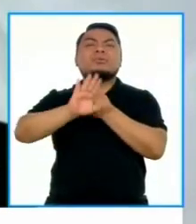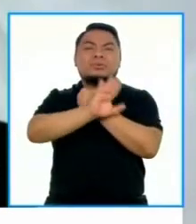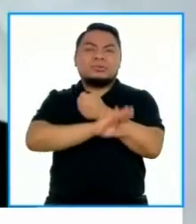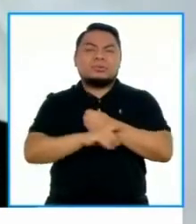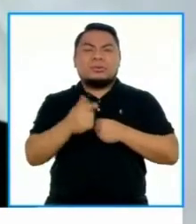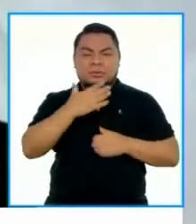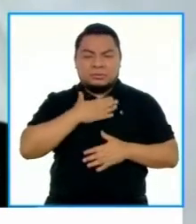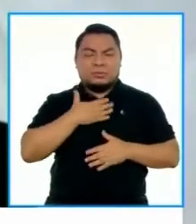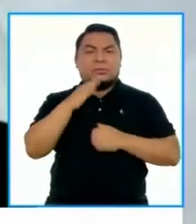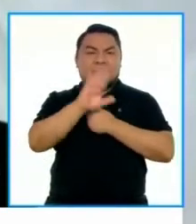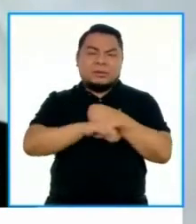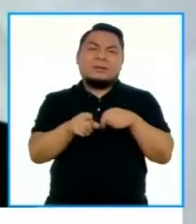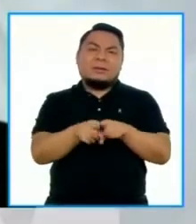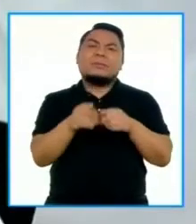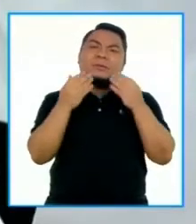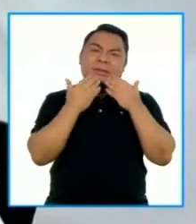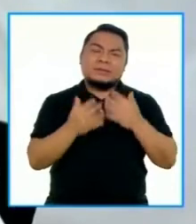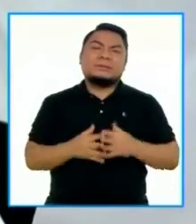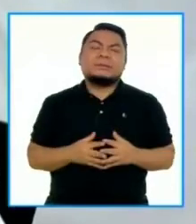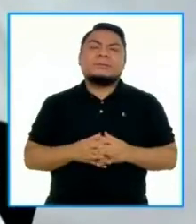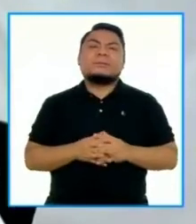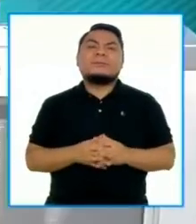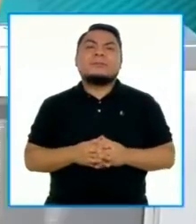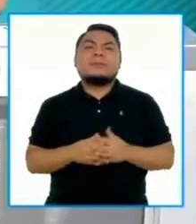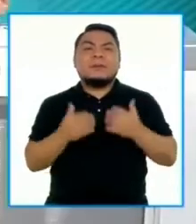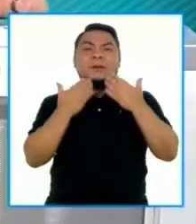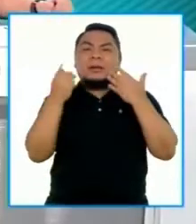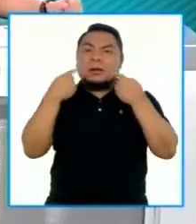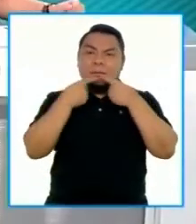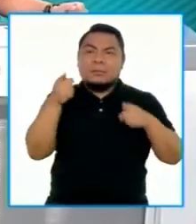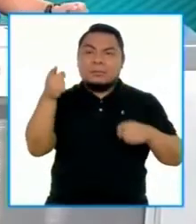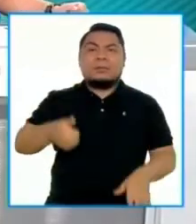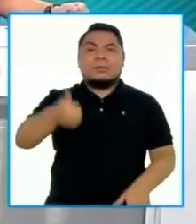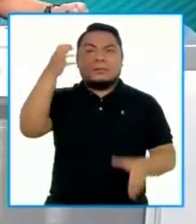protegernos a nosotros mismos. Muchas gracias. Agradecemos el mensaje a la presidenta del Consejo de Ministros.